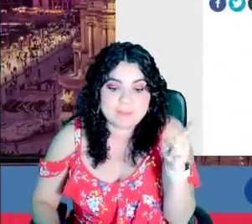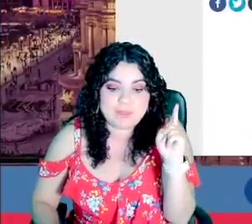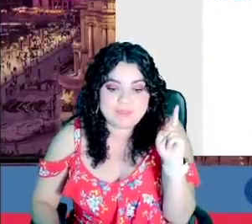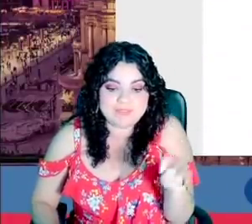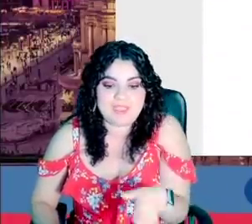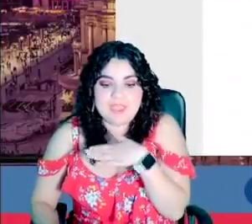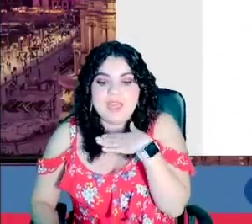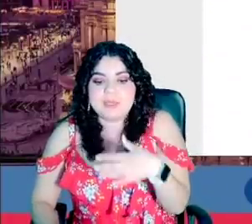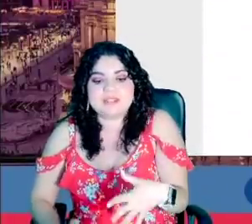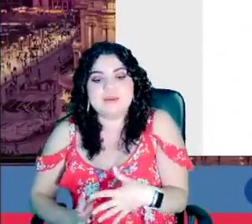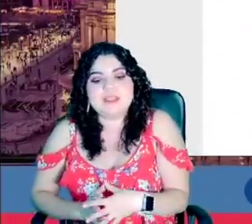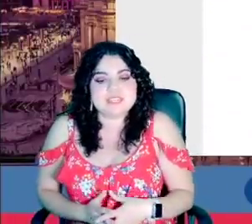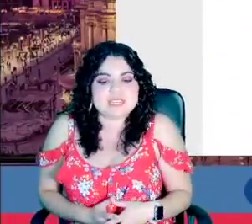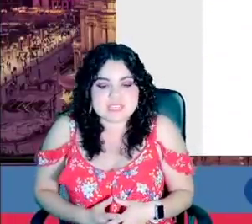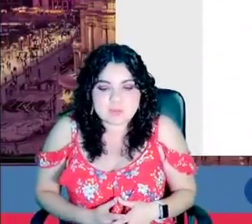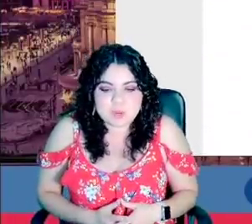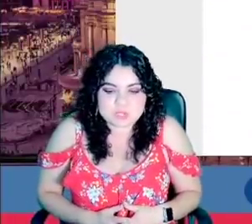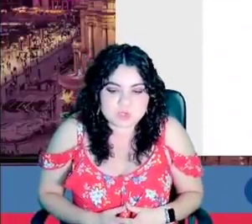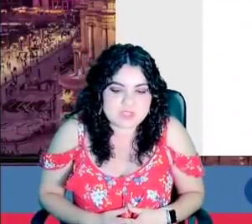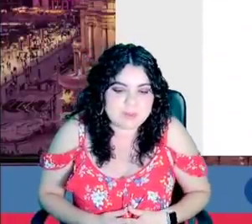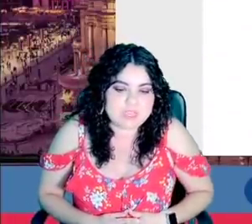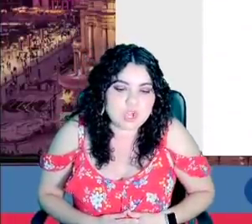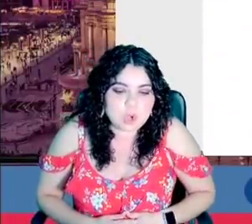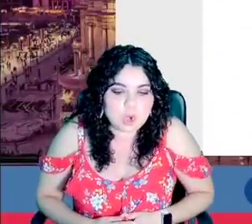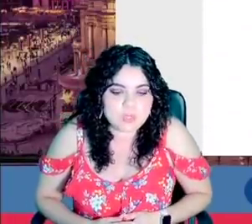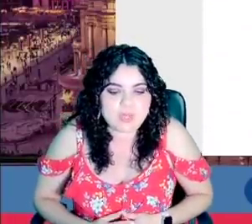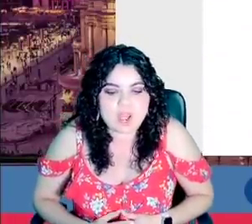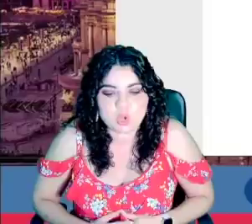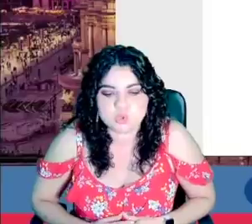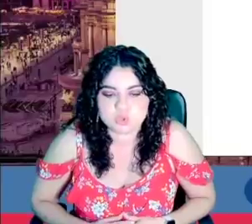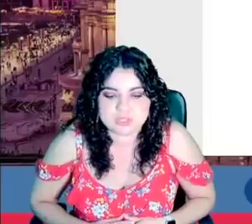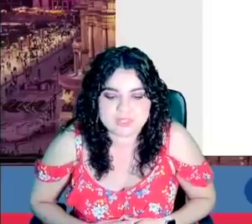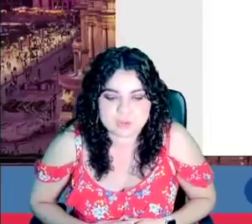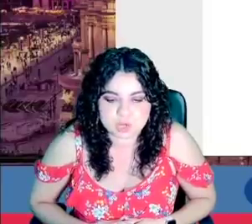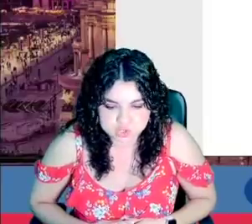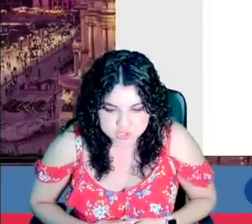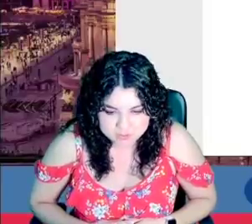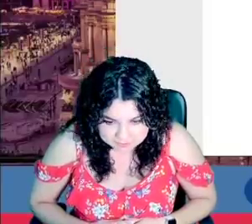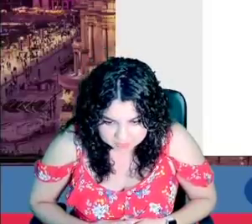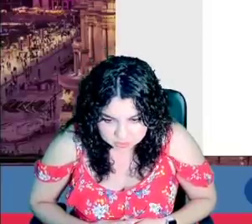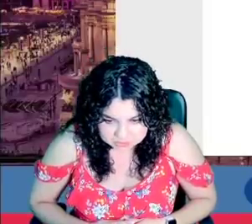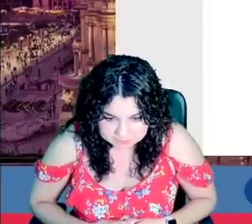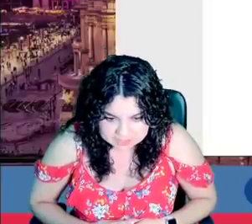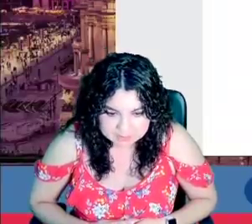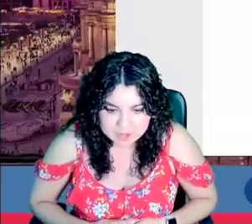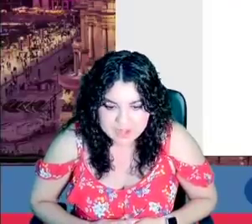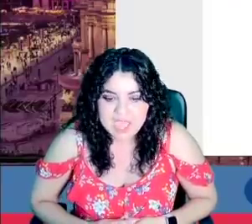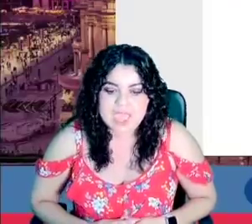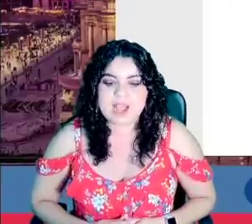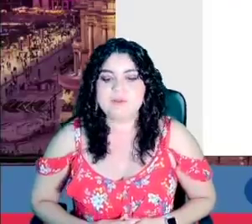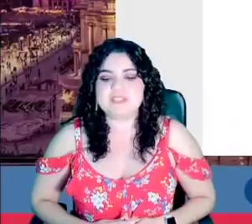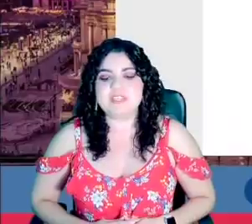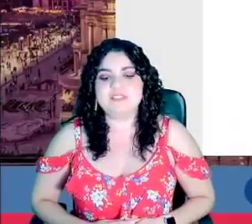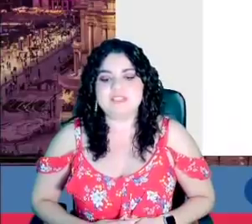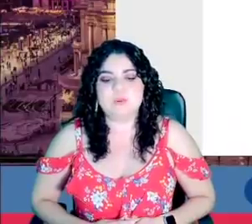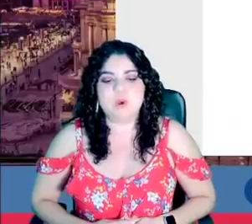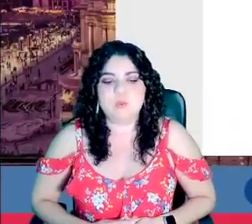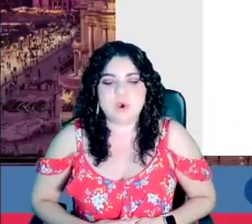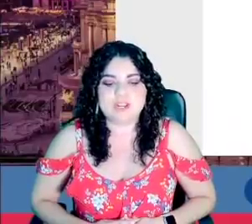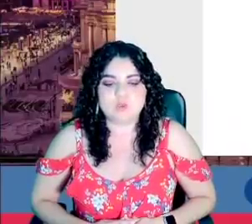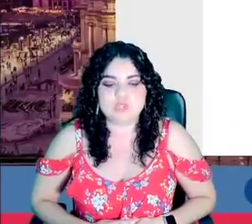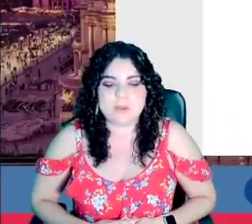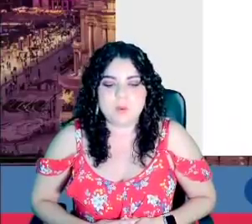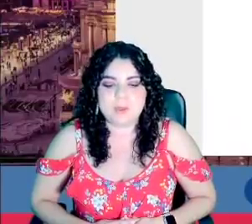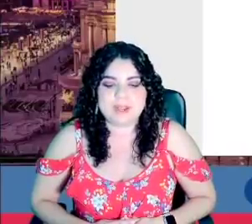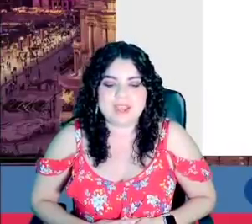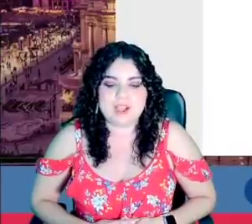en pantalla. Tras la marcha que se llevó en la Ciudad de México en contra de la consulta de revocación de mandato este fin de semana, el presidente exhibió a una mujer